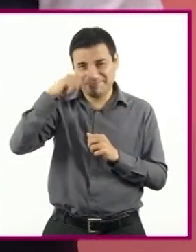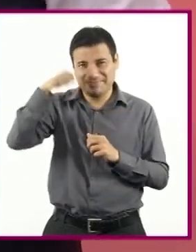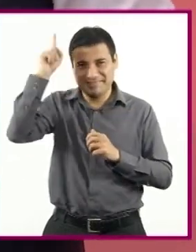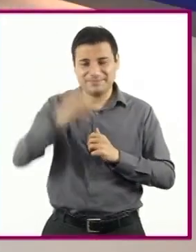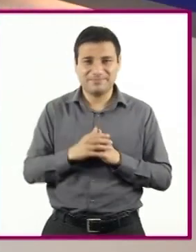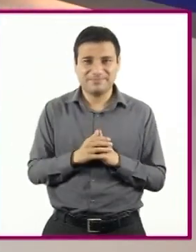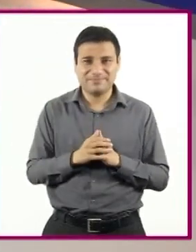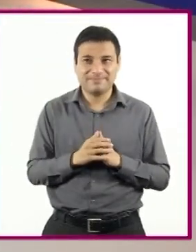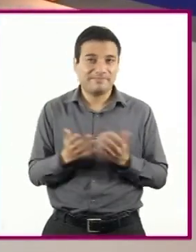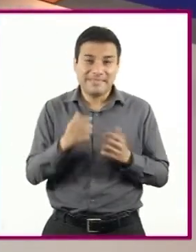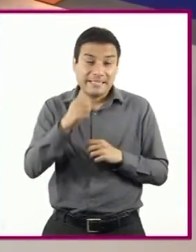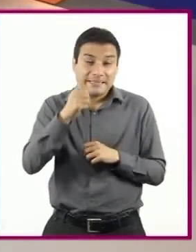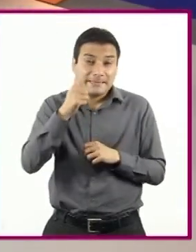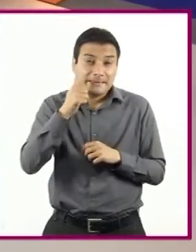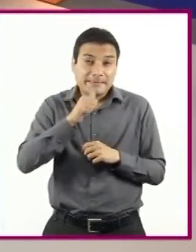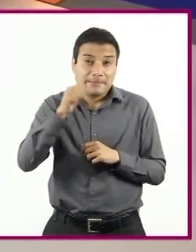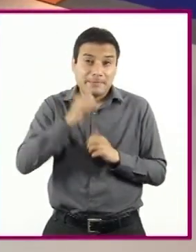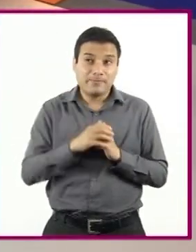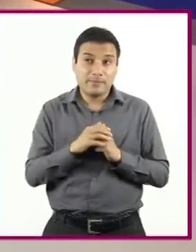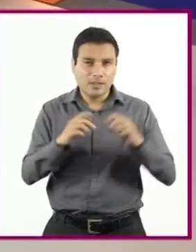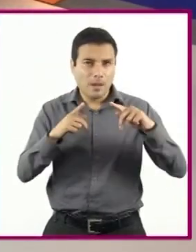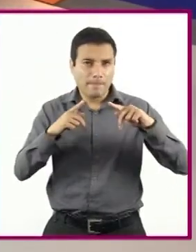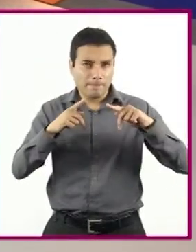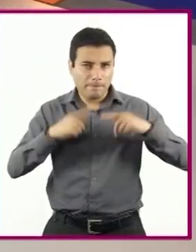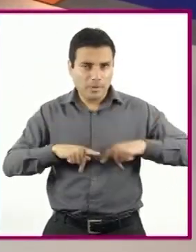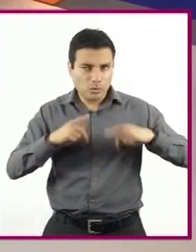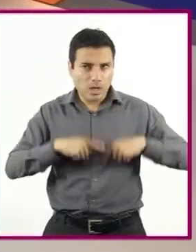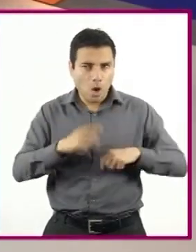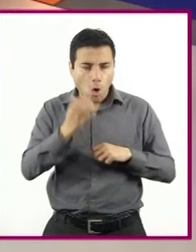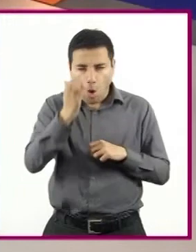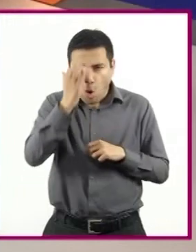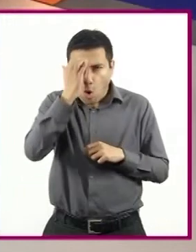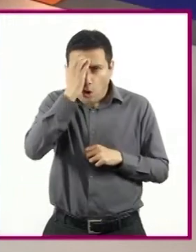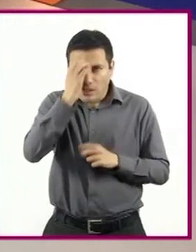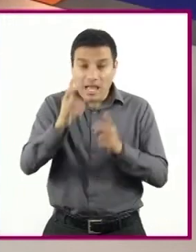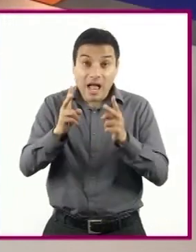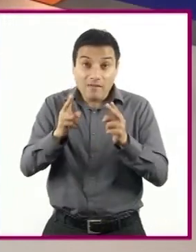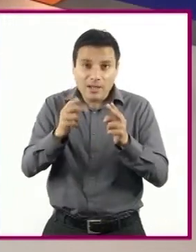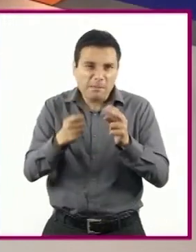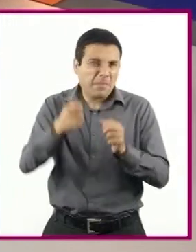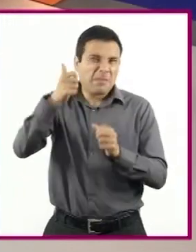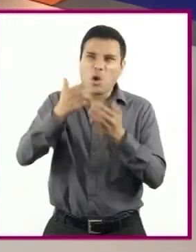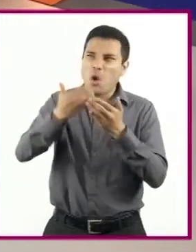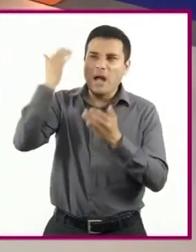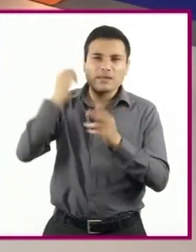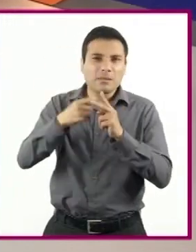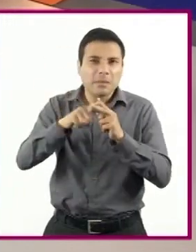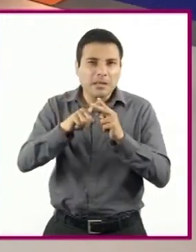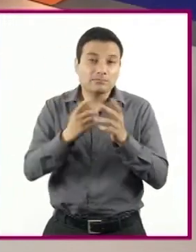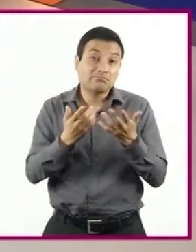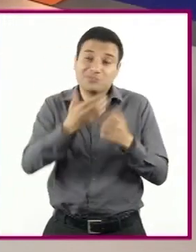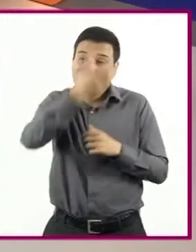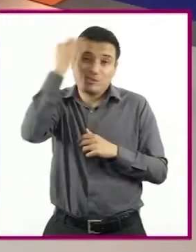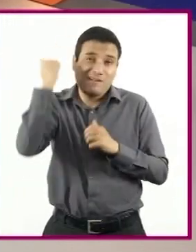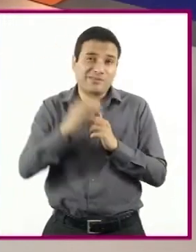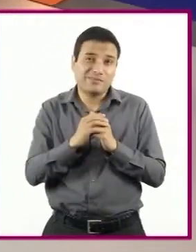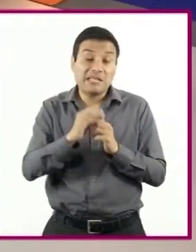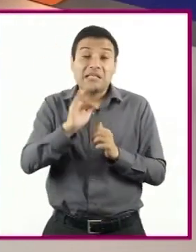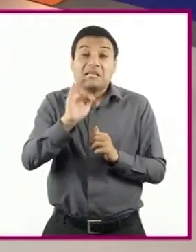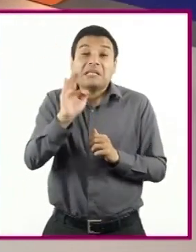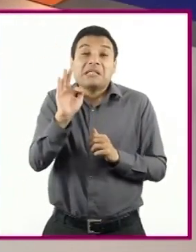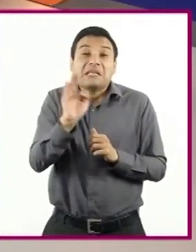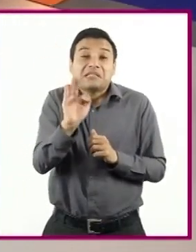la mayoría de los casos se desconoce dónde y cuándo comenzaron los dichos y refranes. Es posible que se